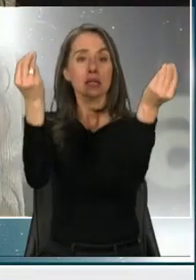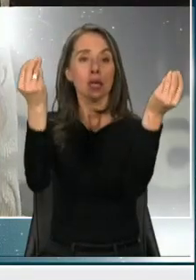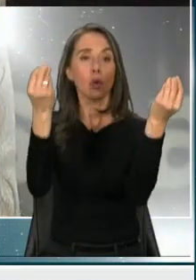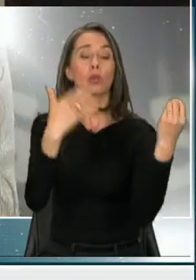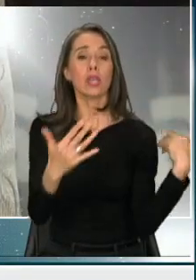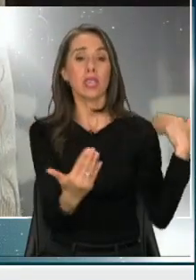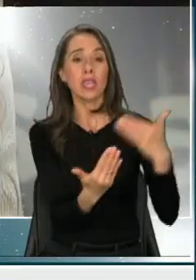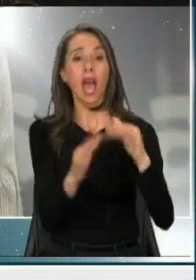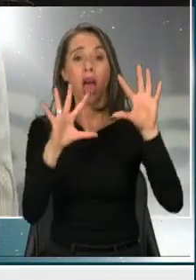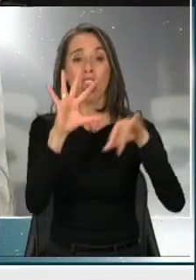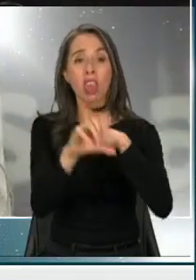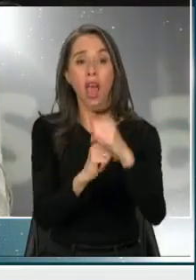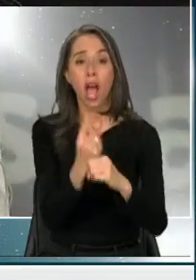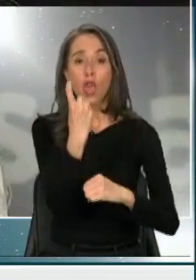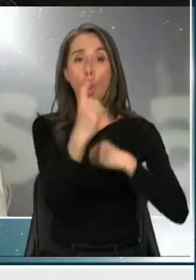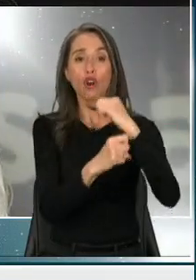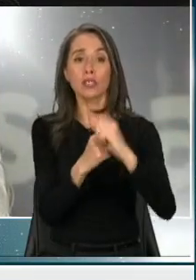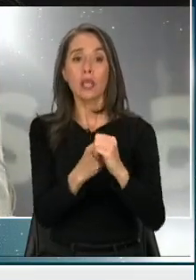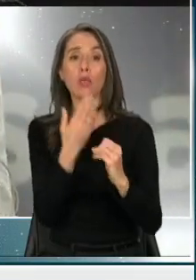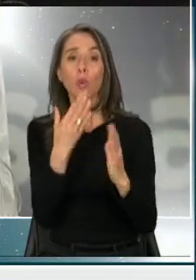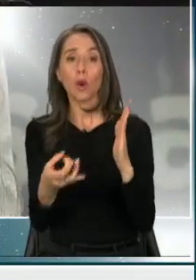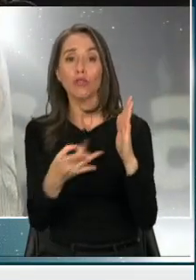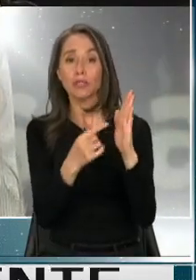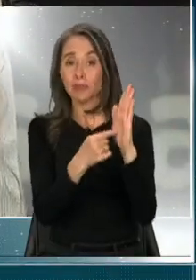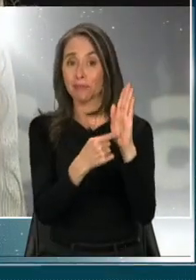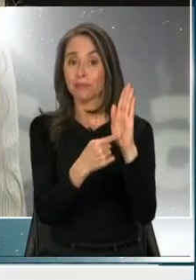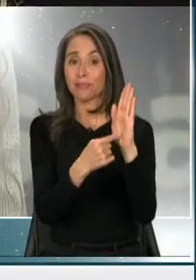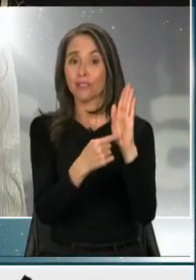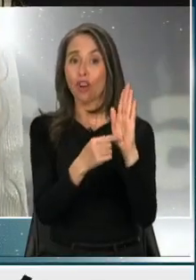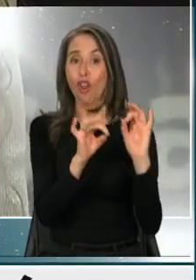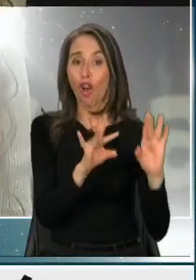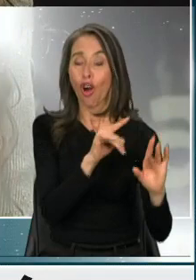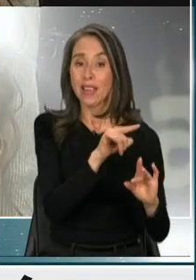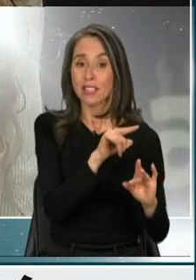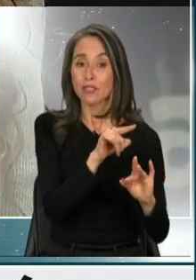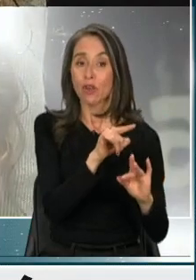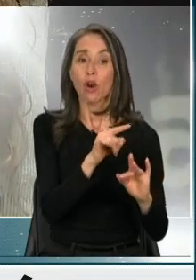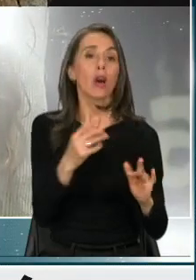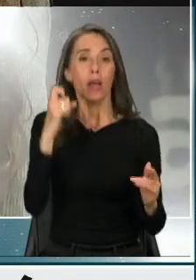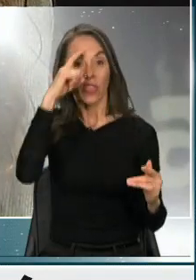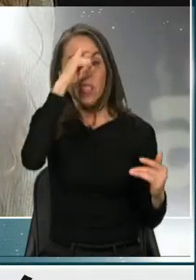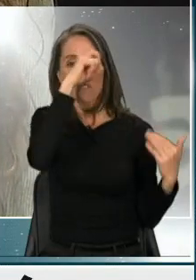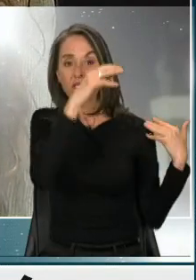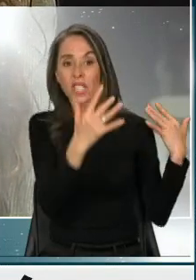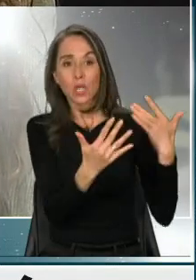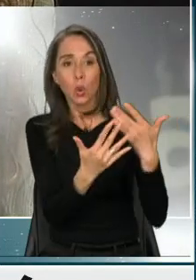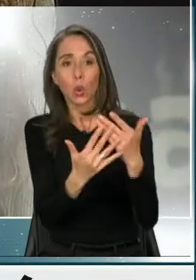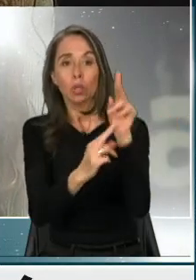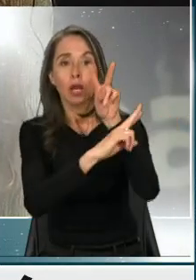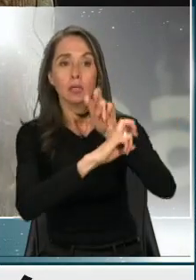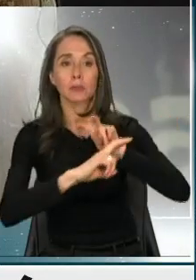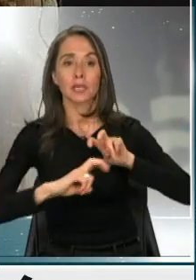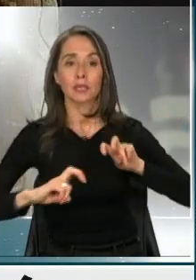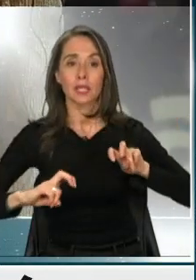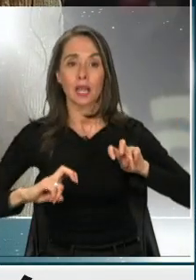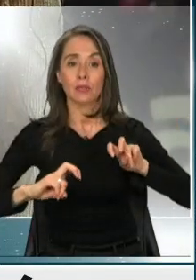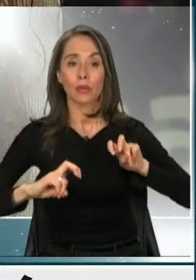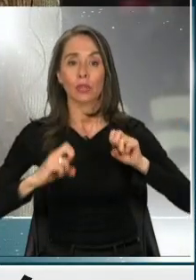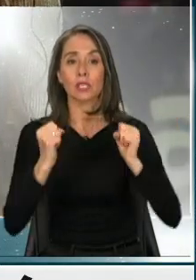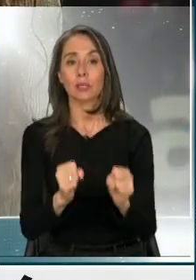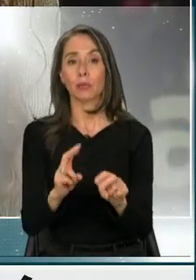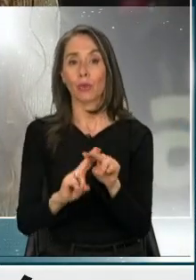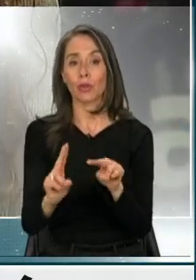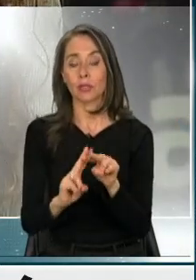hayan pasado 10 u 11 años desde la comisión de estos hechos evidentemente dificultará la investigación que sobre ellos se puedan